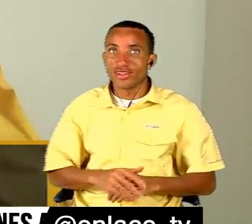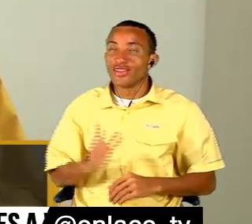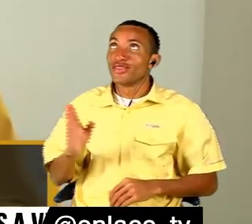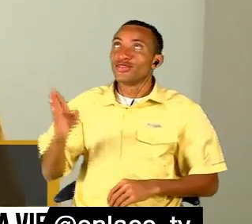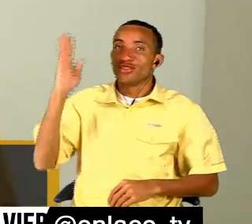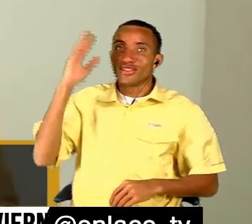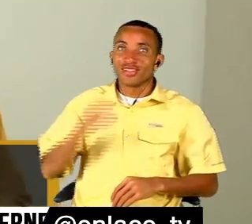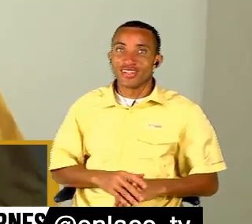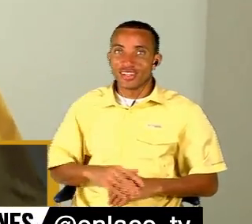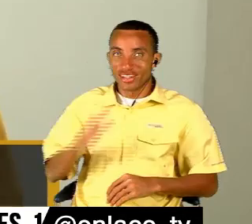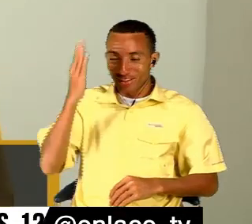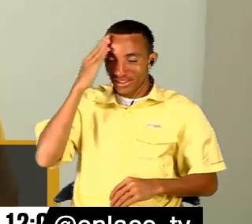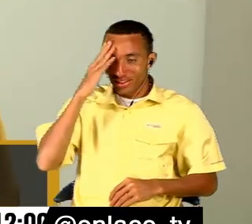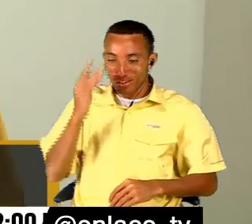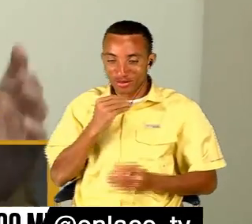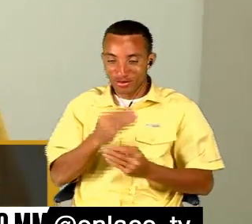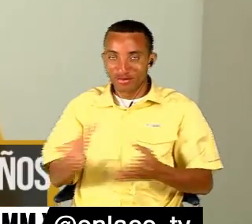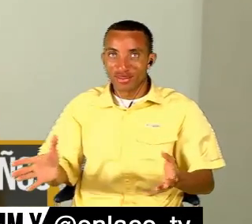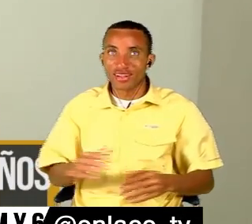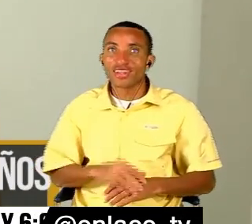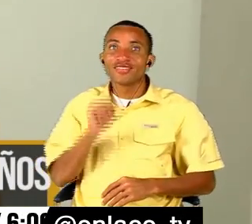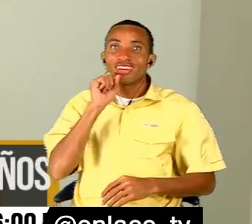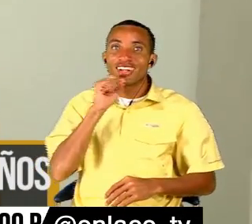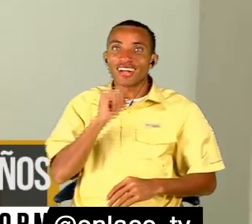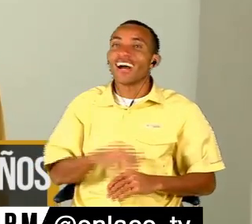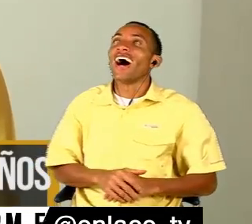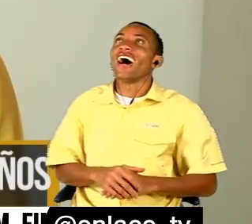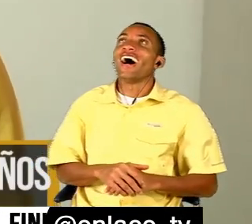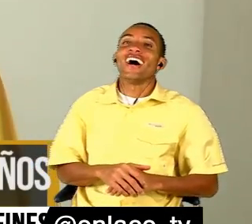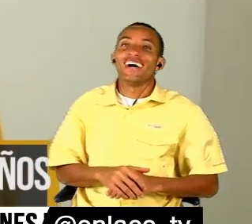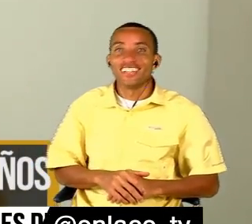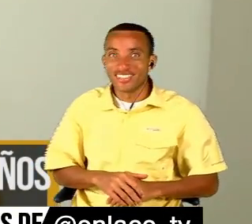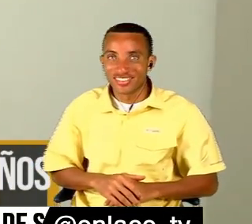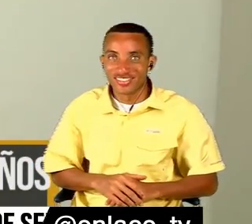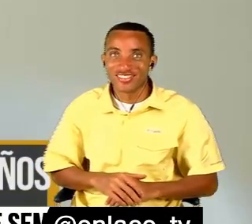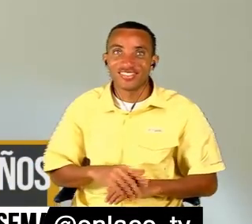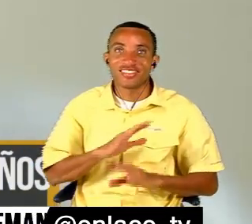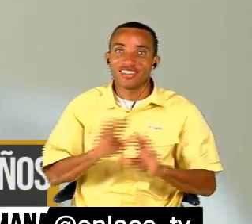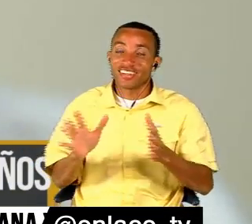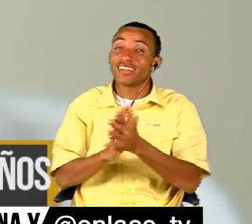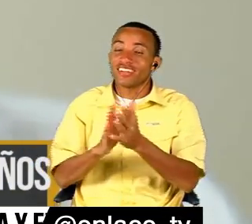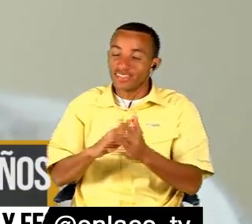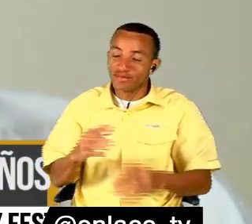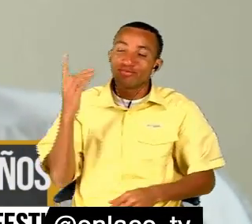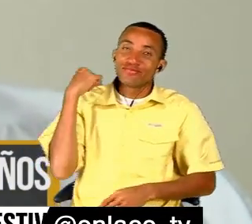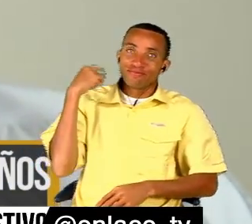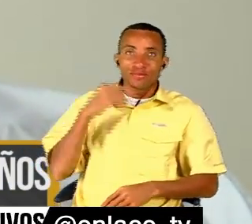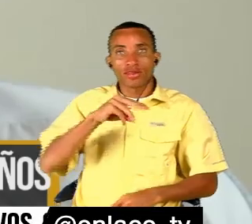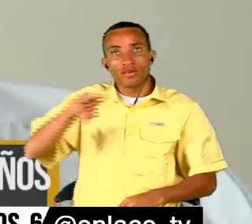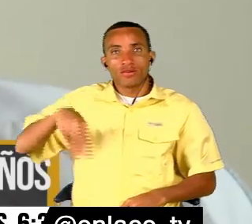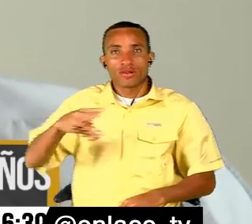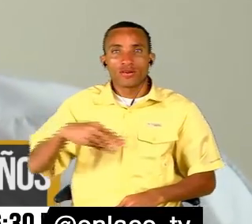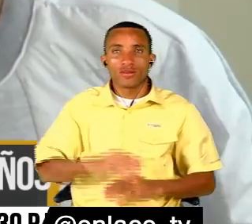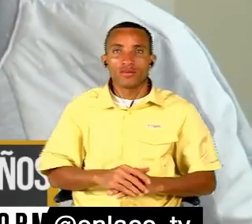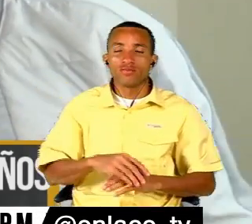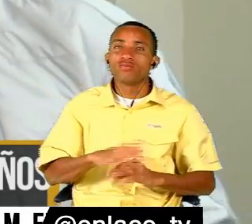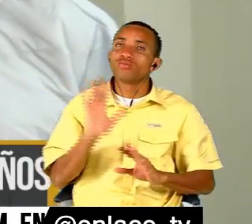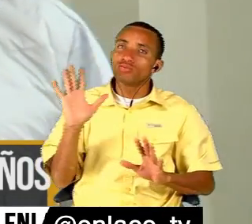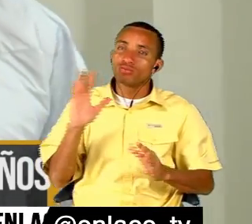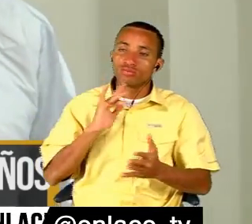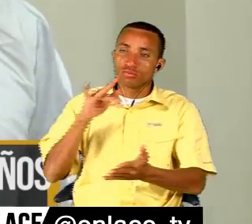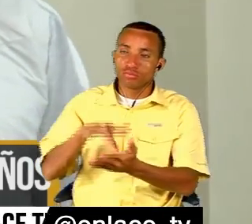les bendiga a Barranca Bermeja. La cita de José Lo y Juan da Caribe con el público barranqueño se dio la noche del miércoles, siendo su presentación de